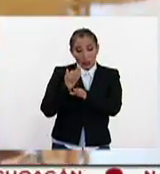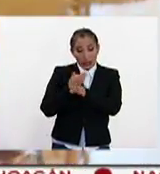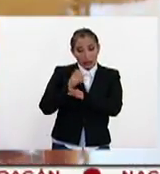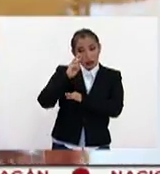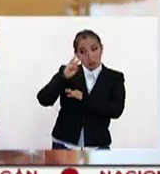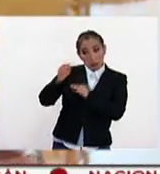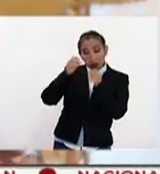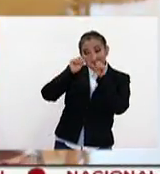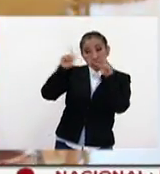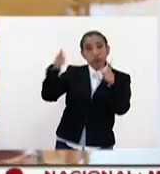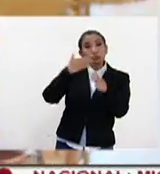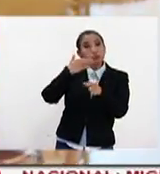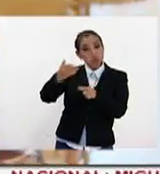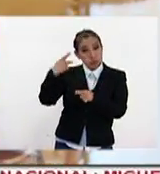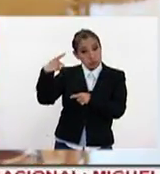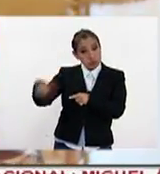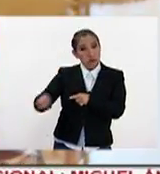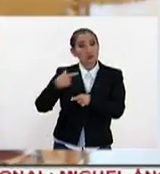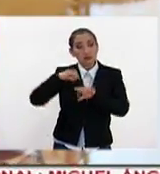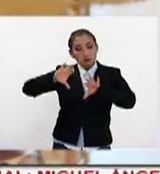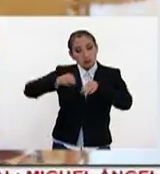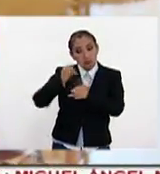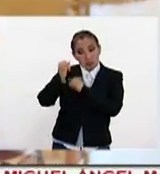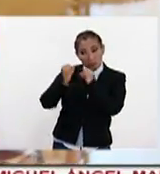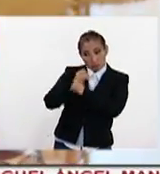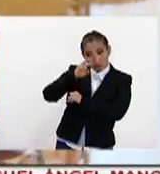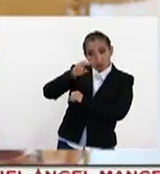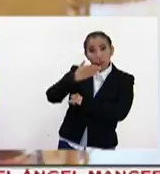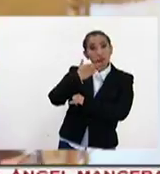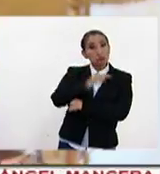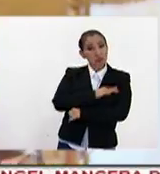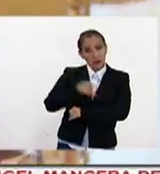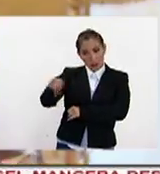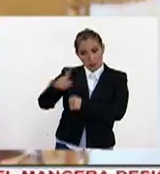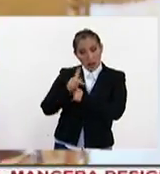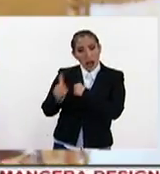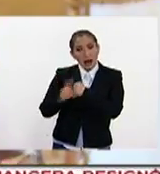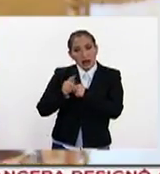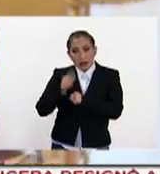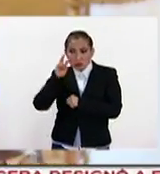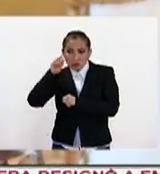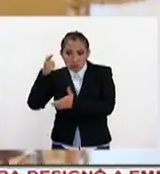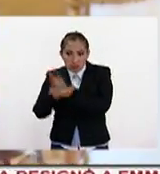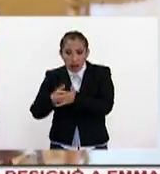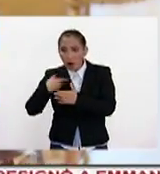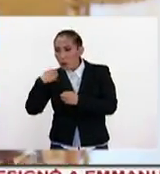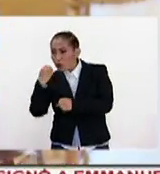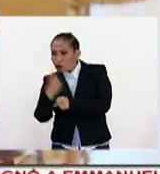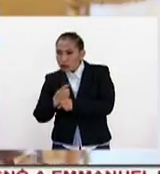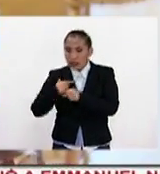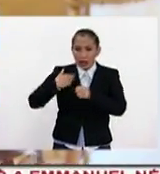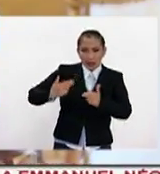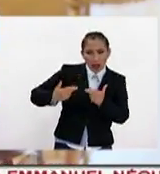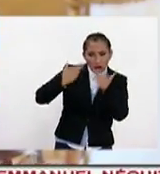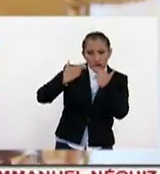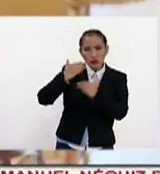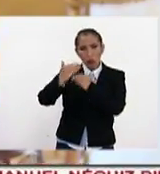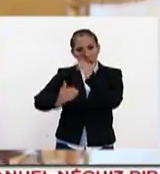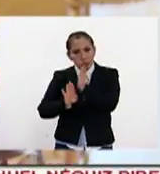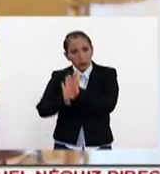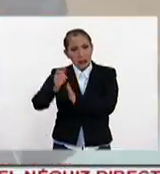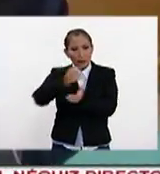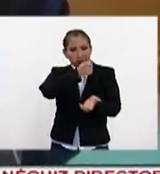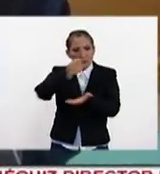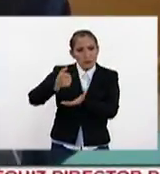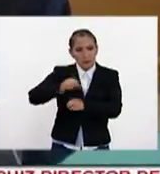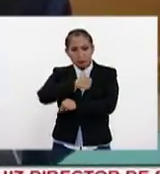es apreciada y reconocida por la comunidad internacional como un país que ofrece oportunidades de negocio, desarrollo e